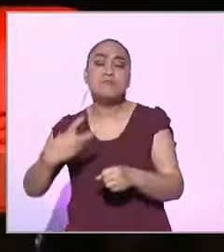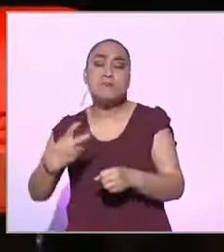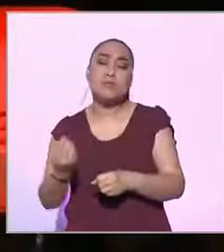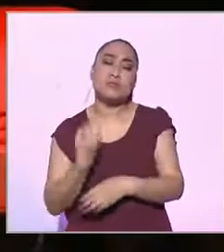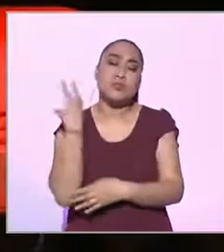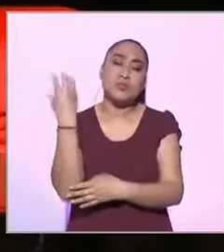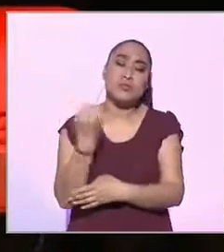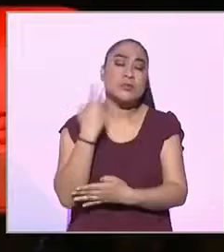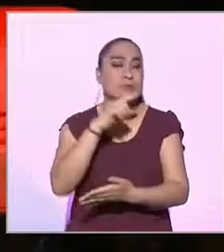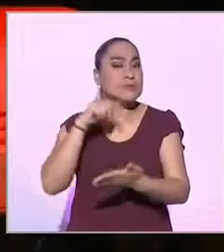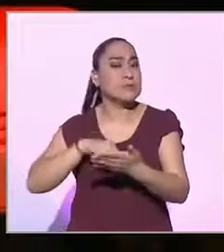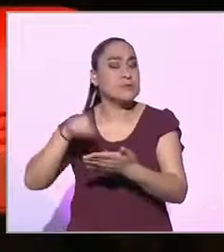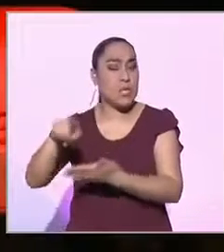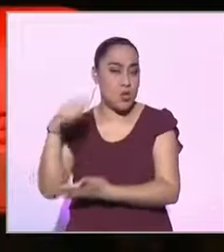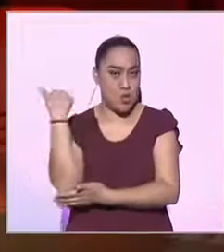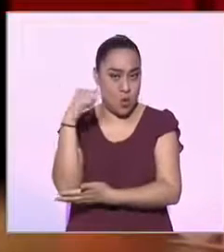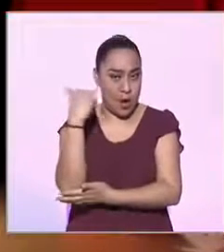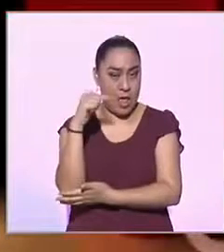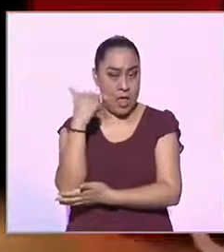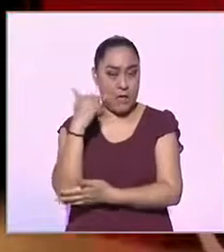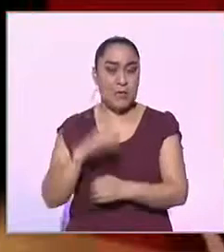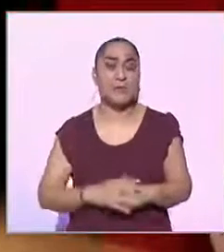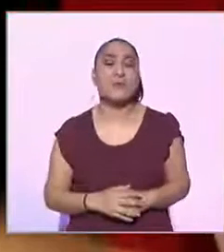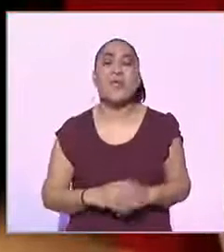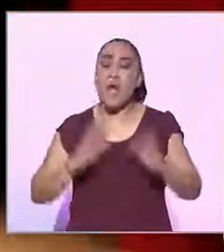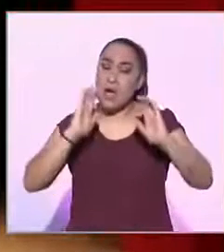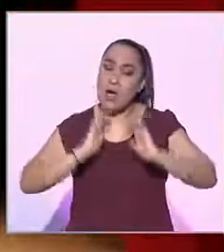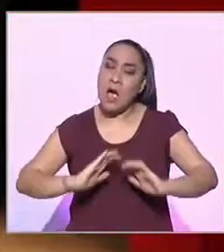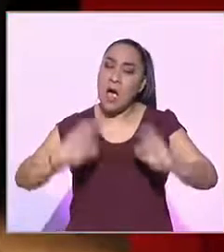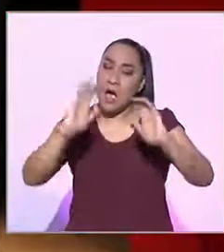ponente en TED Guadalajara con la conferencia El